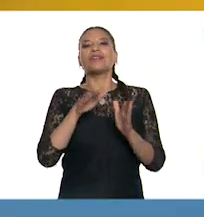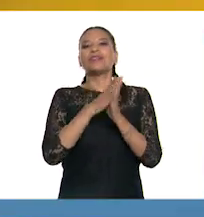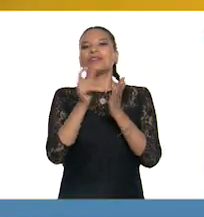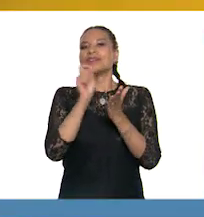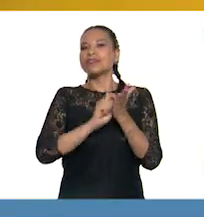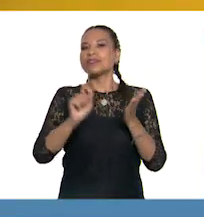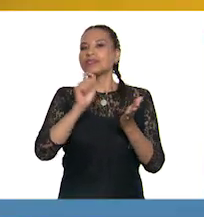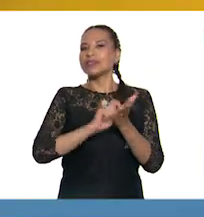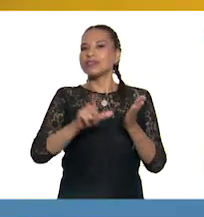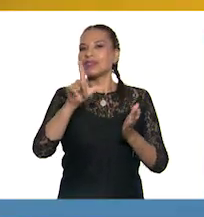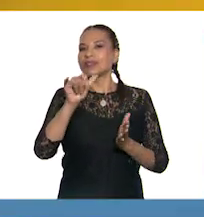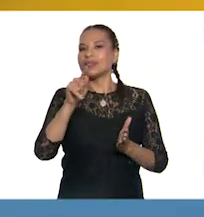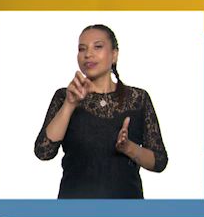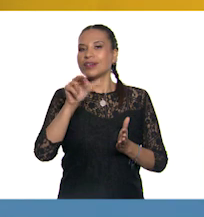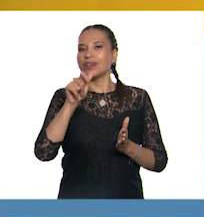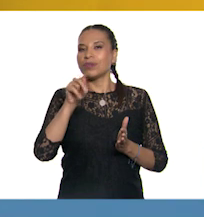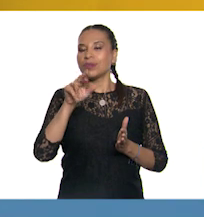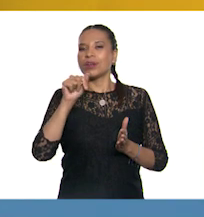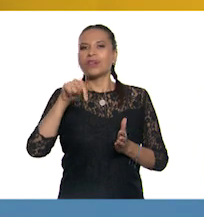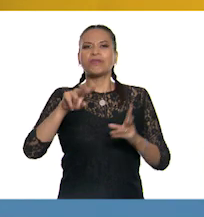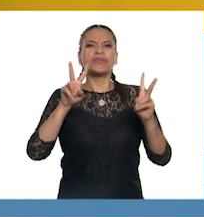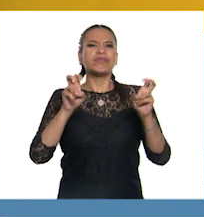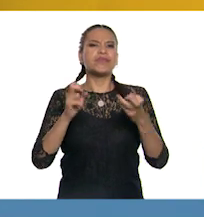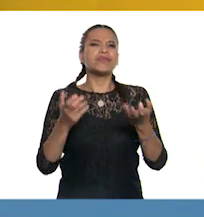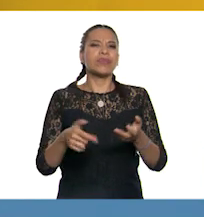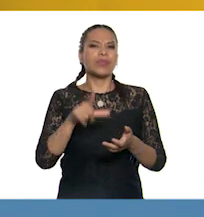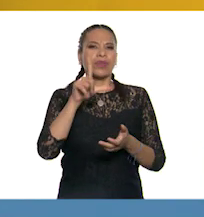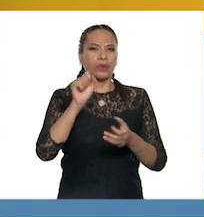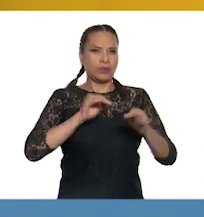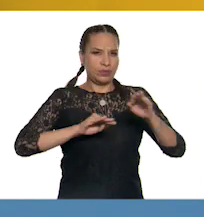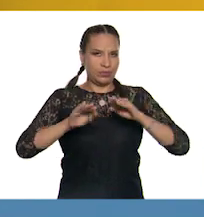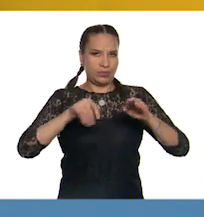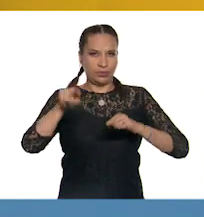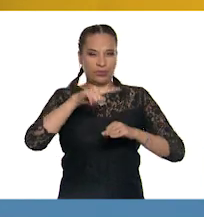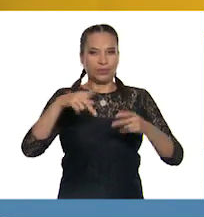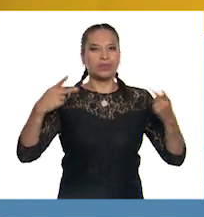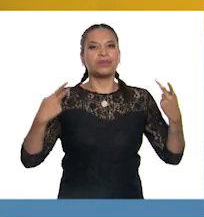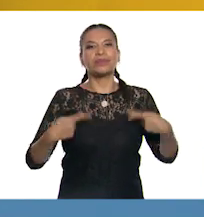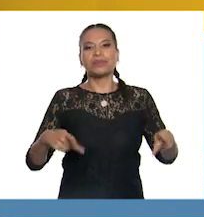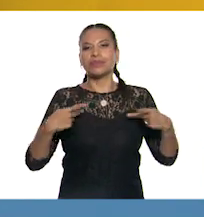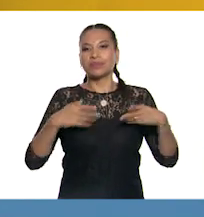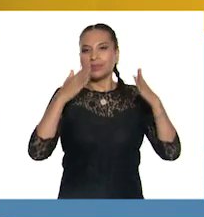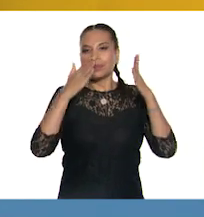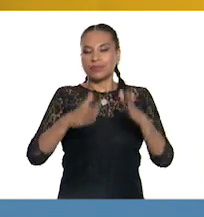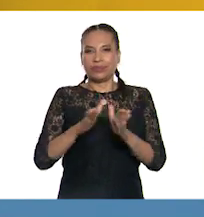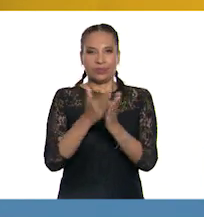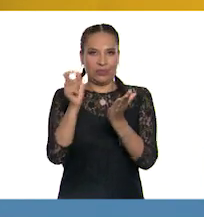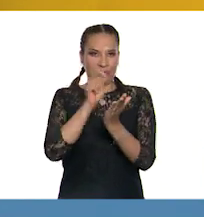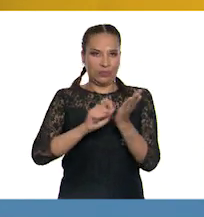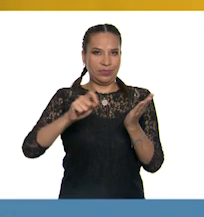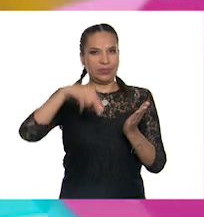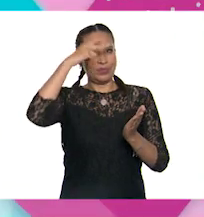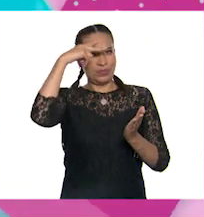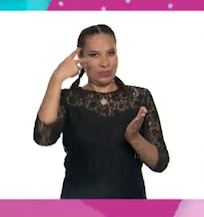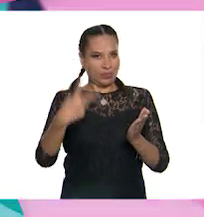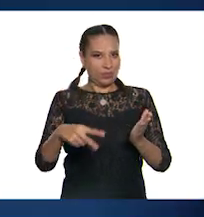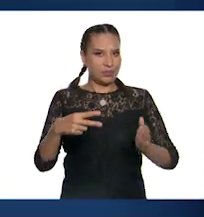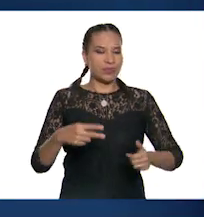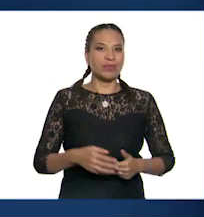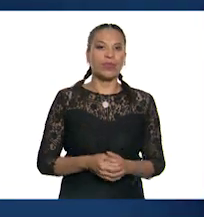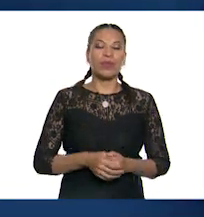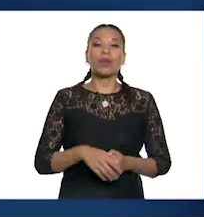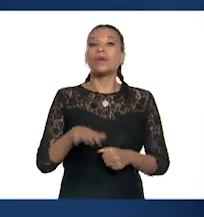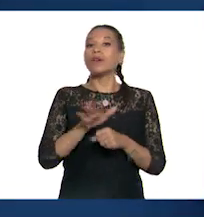literatura. Y por eso el título de este programa es Los trabajadores como personajes en la literatura mexicana.